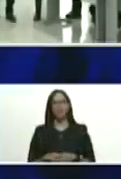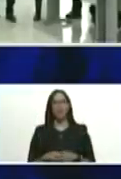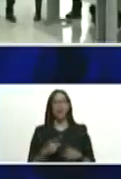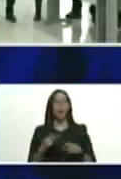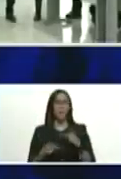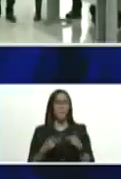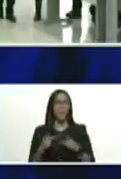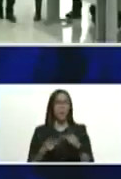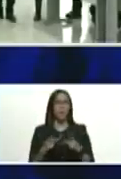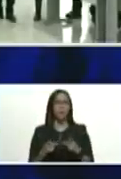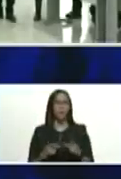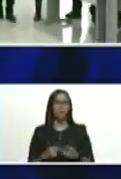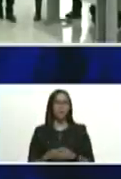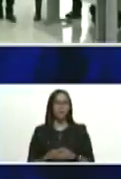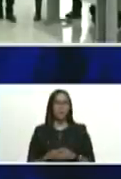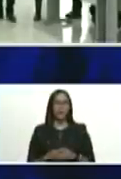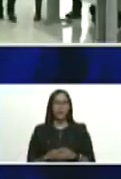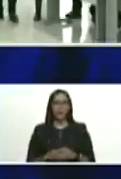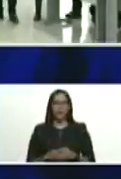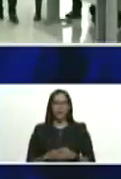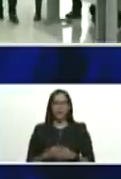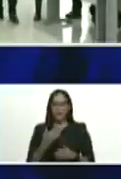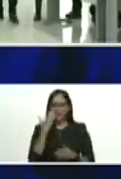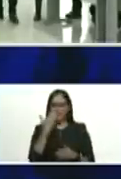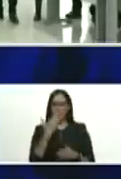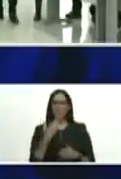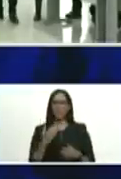producto de enfrentar los retos